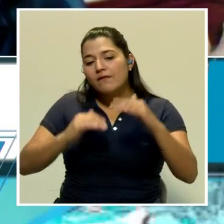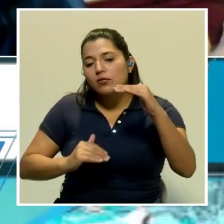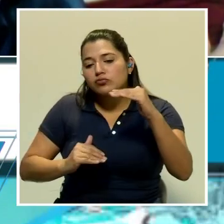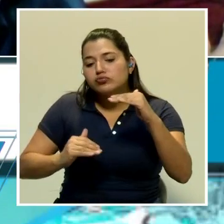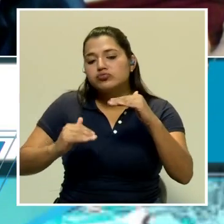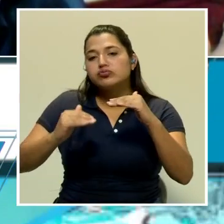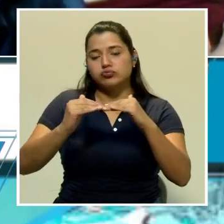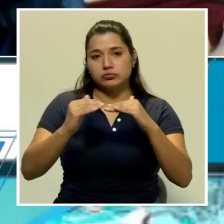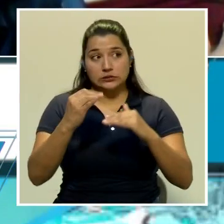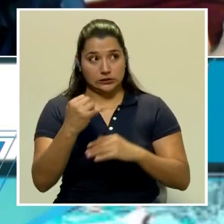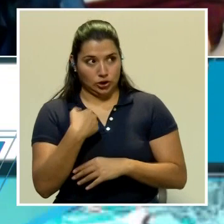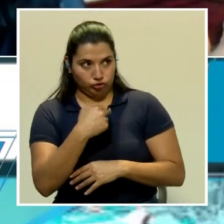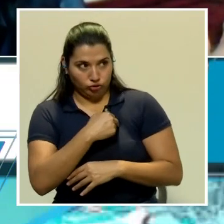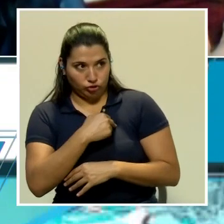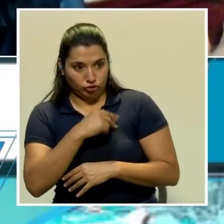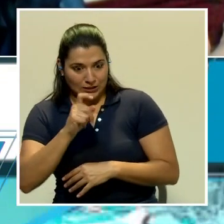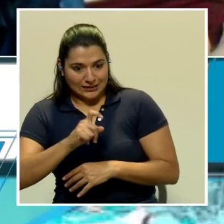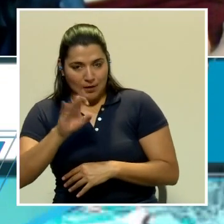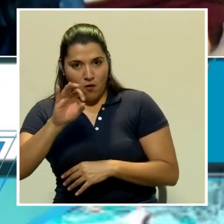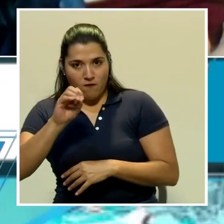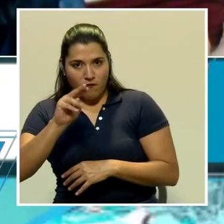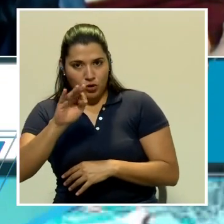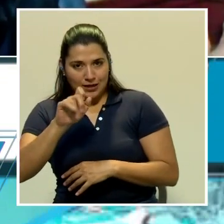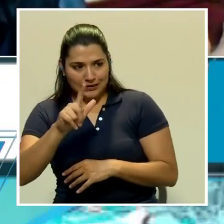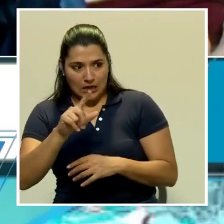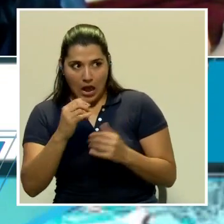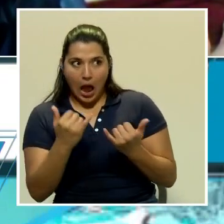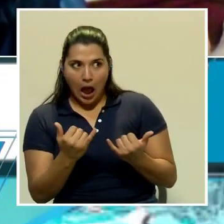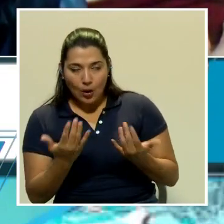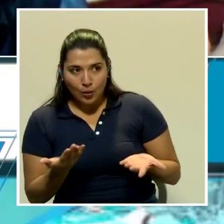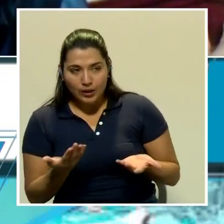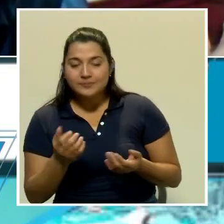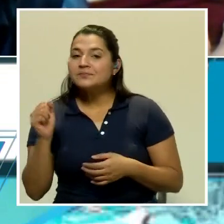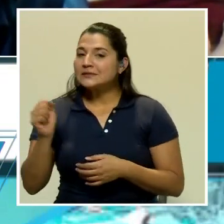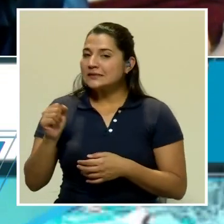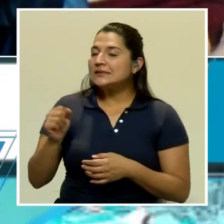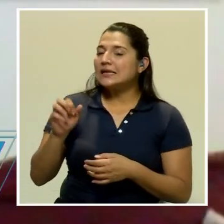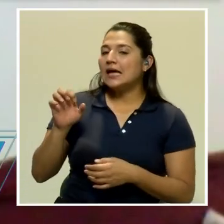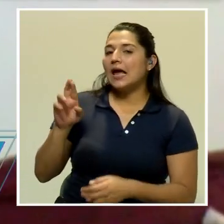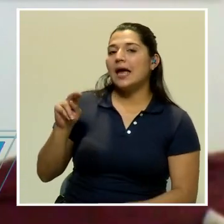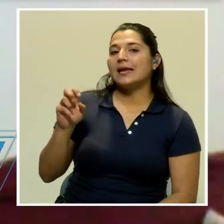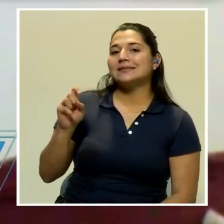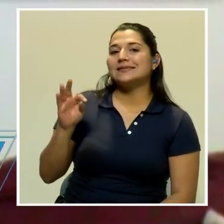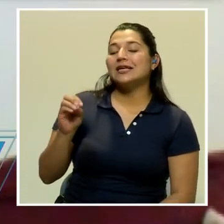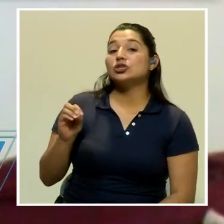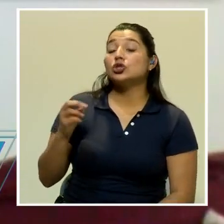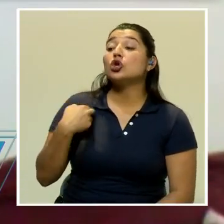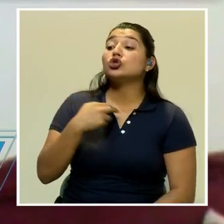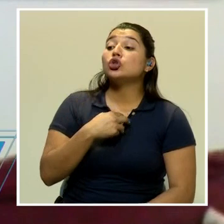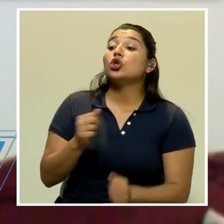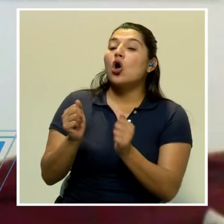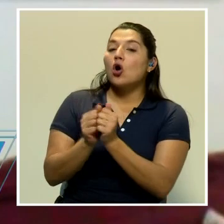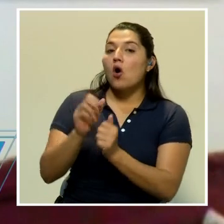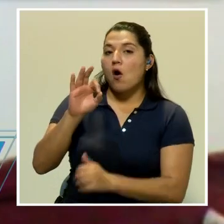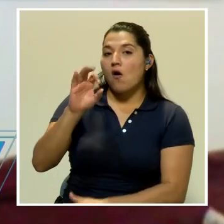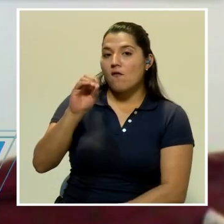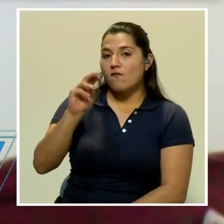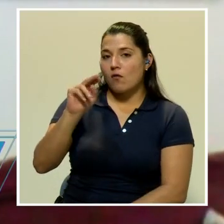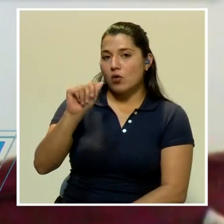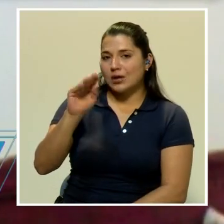lo necesitamos, es ahora. Sí, don Ernesto, precisamente con Fonatel nosotros venimos trabajando